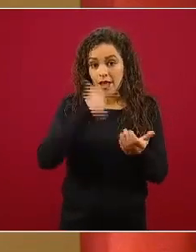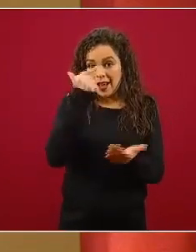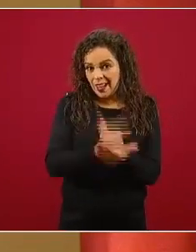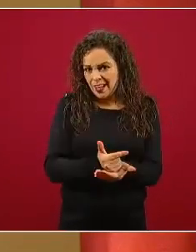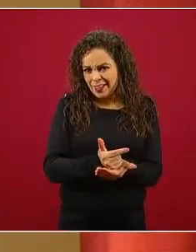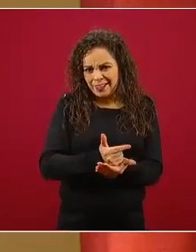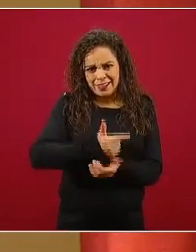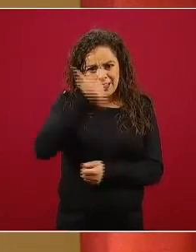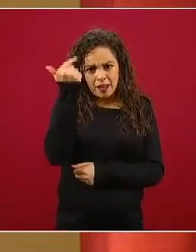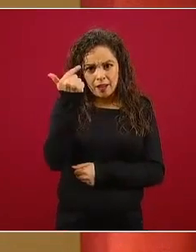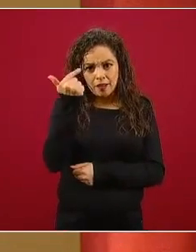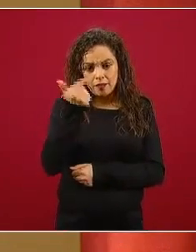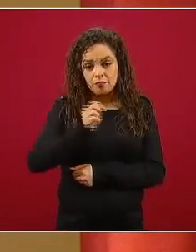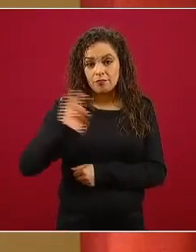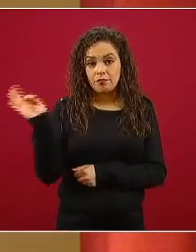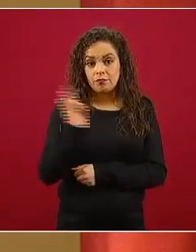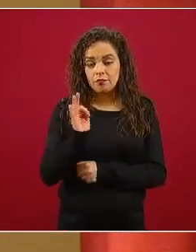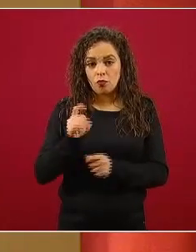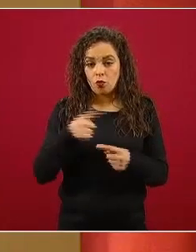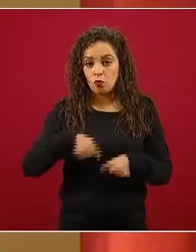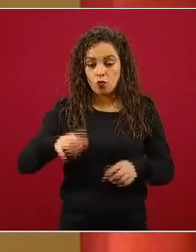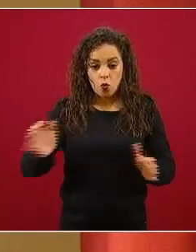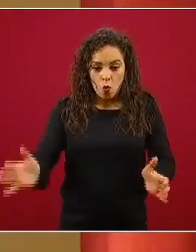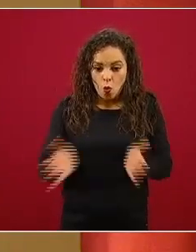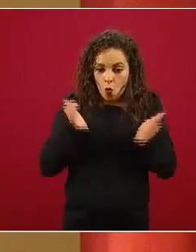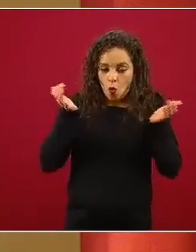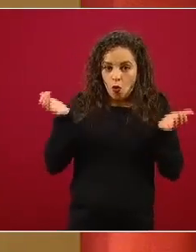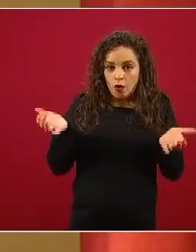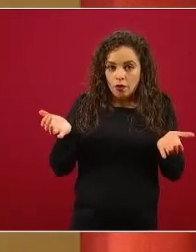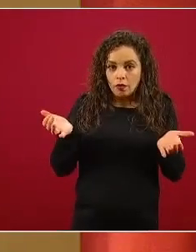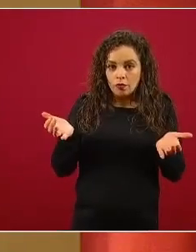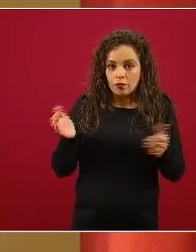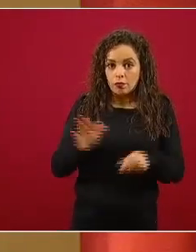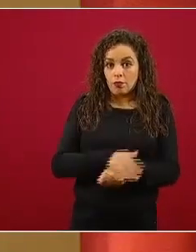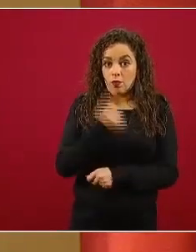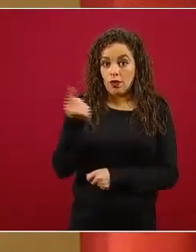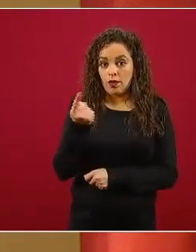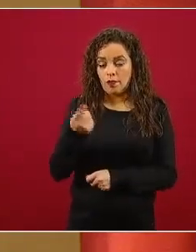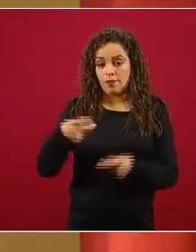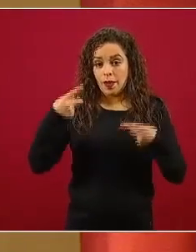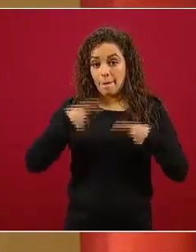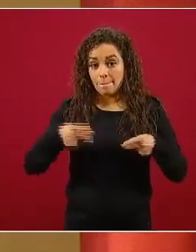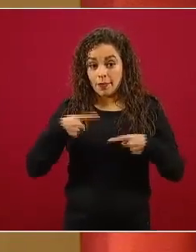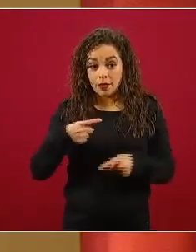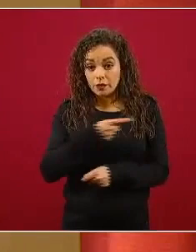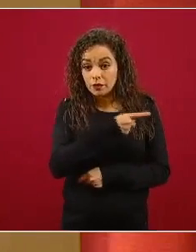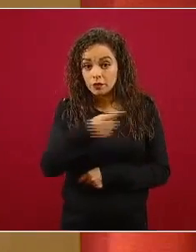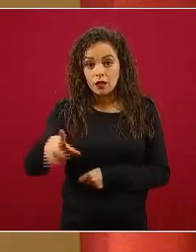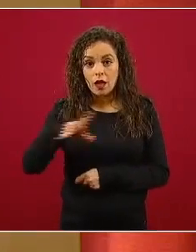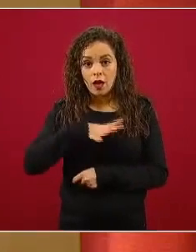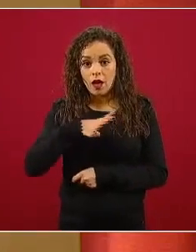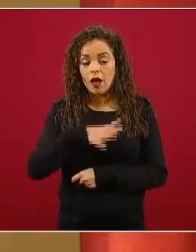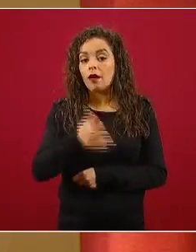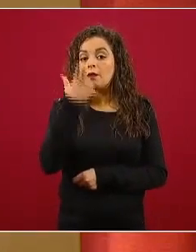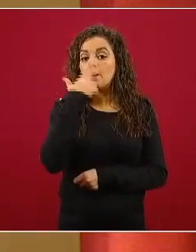tomar por sorpresa. Entonces, toda persona que tenga diabetes,